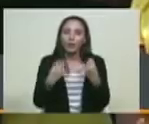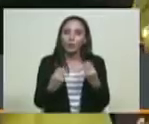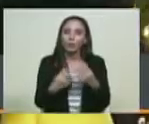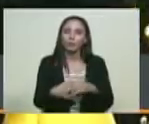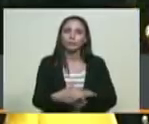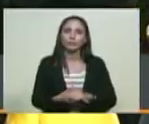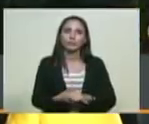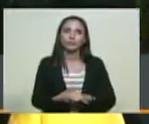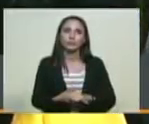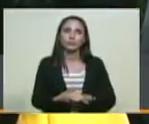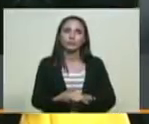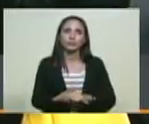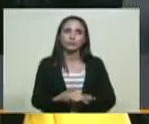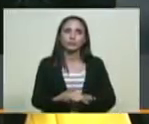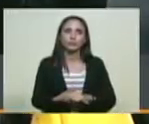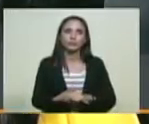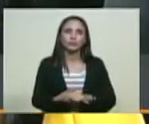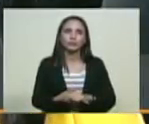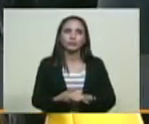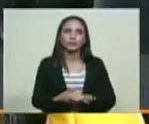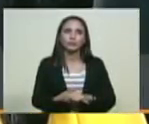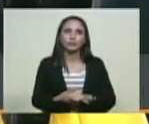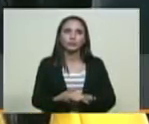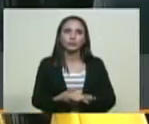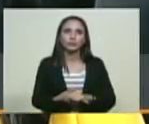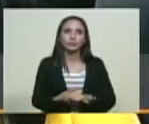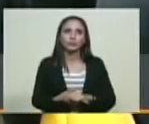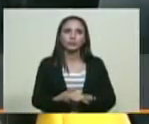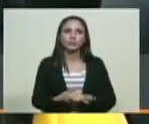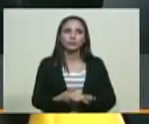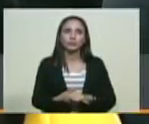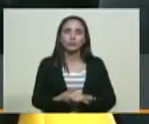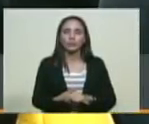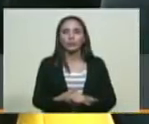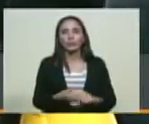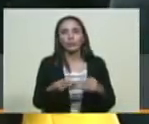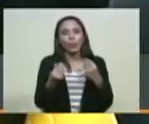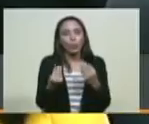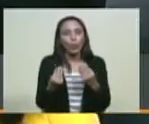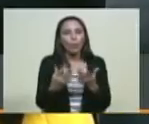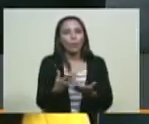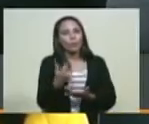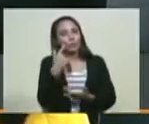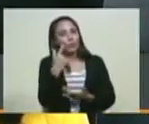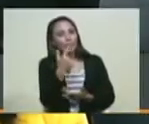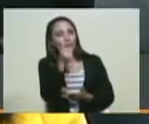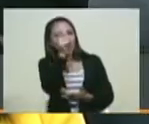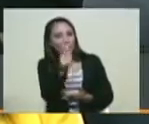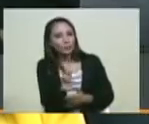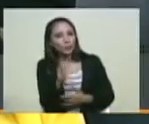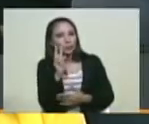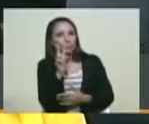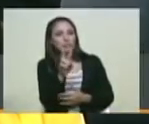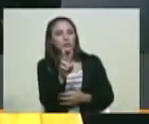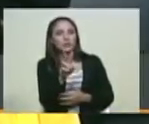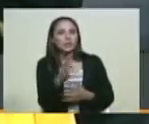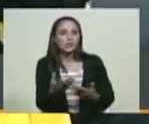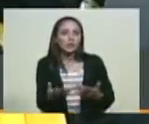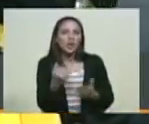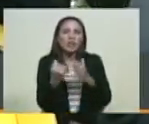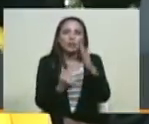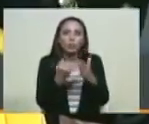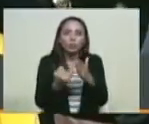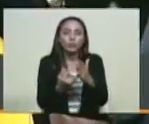Venezuela, de nuestro pueblo, el avecentamiento que la gente ve y percibe que tenemos unas instituciones